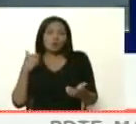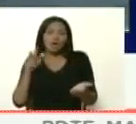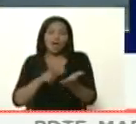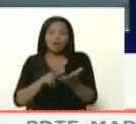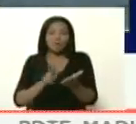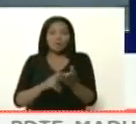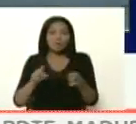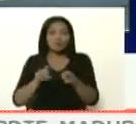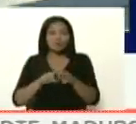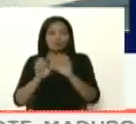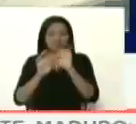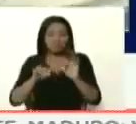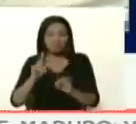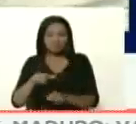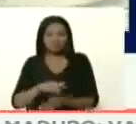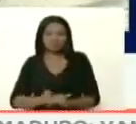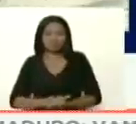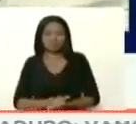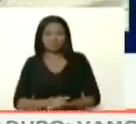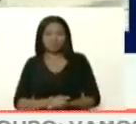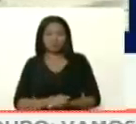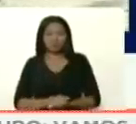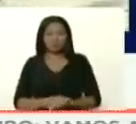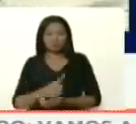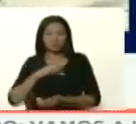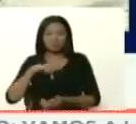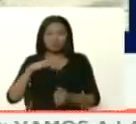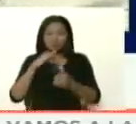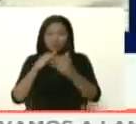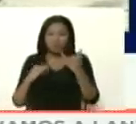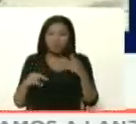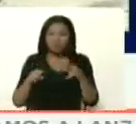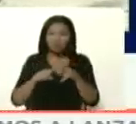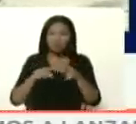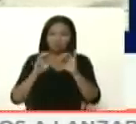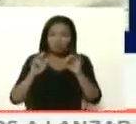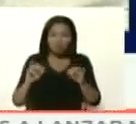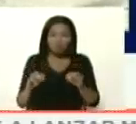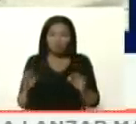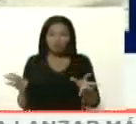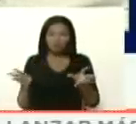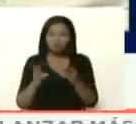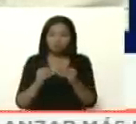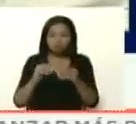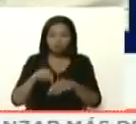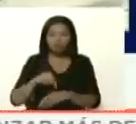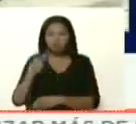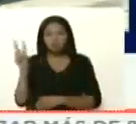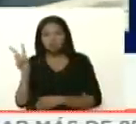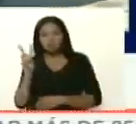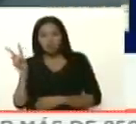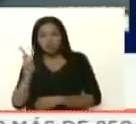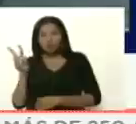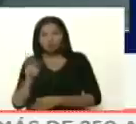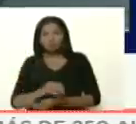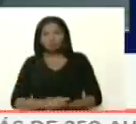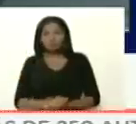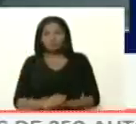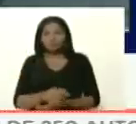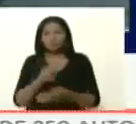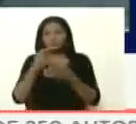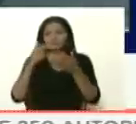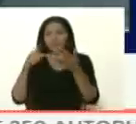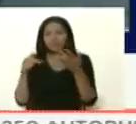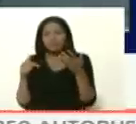recursos para terminar de ensamblar en Venezuela, en